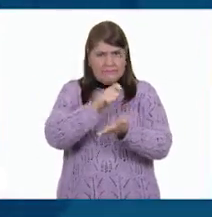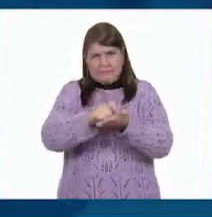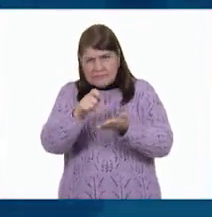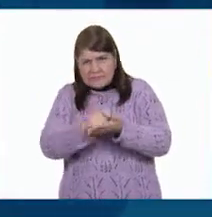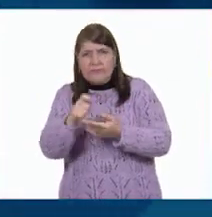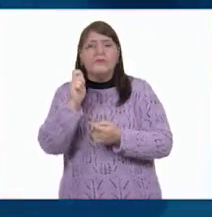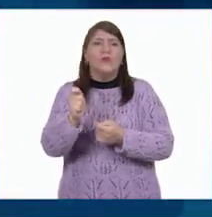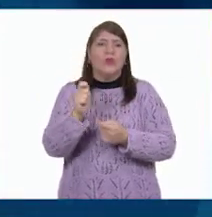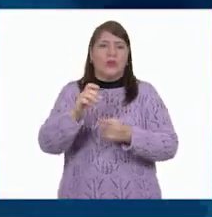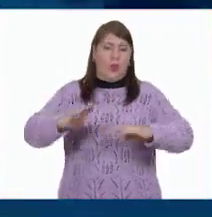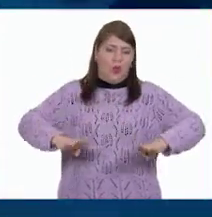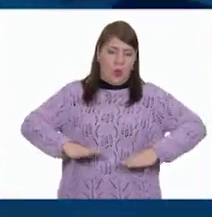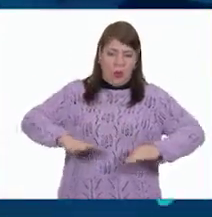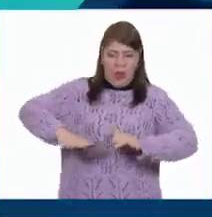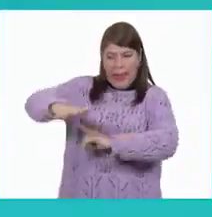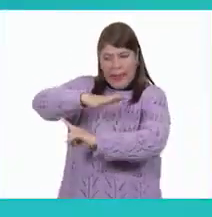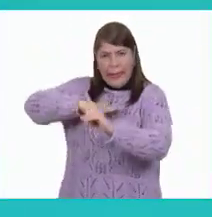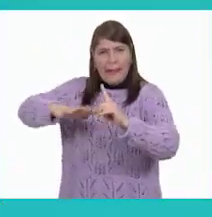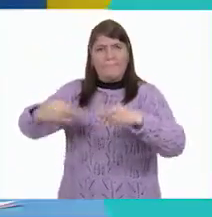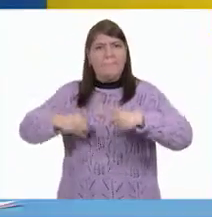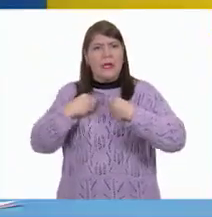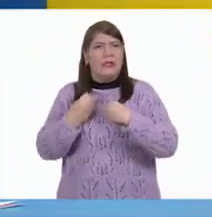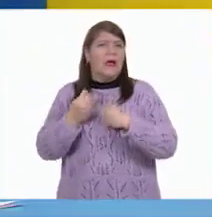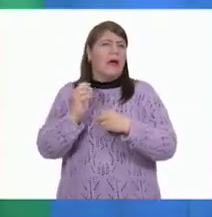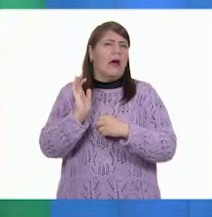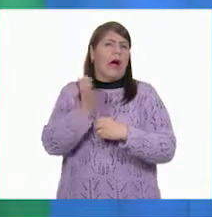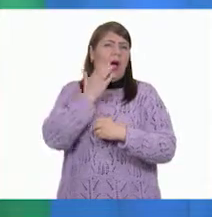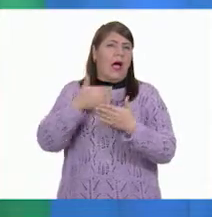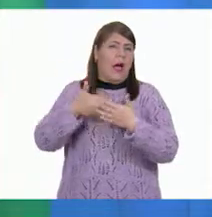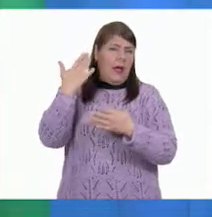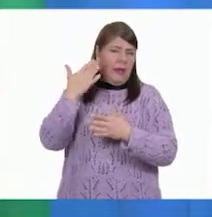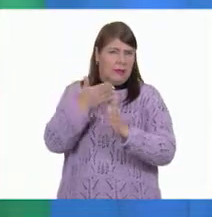rasgos de la vida cotidiana de ese entonces.